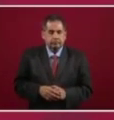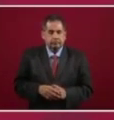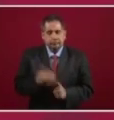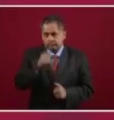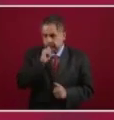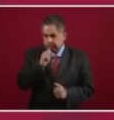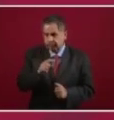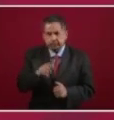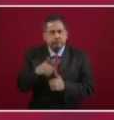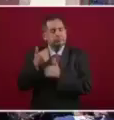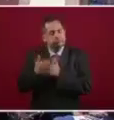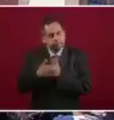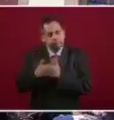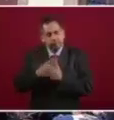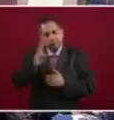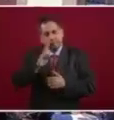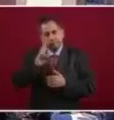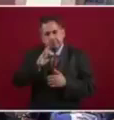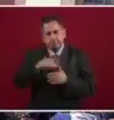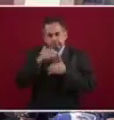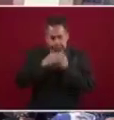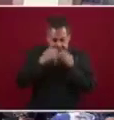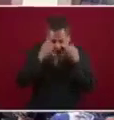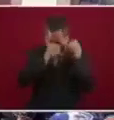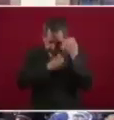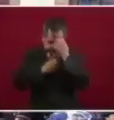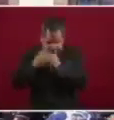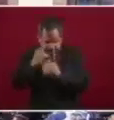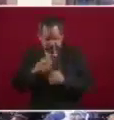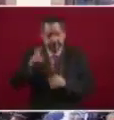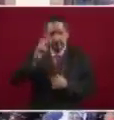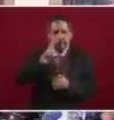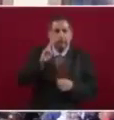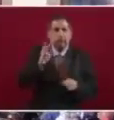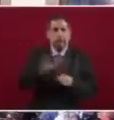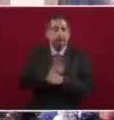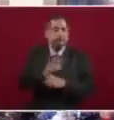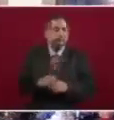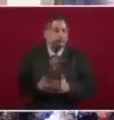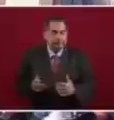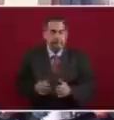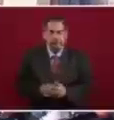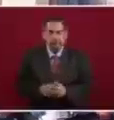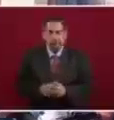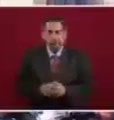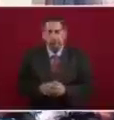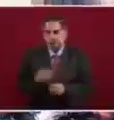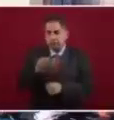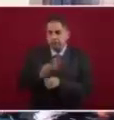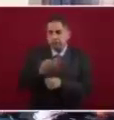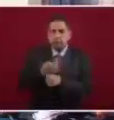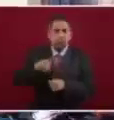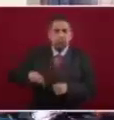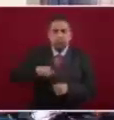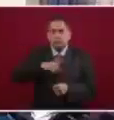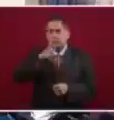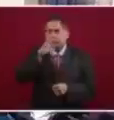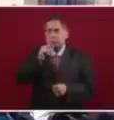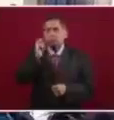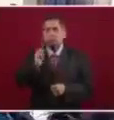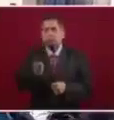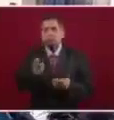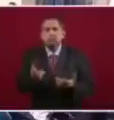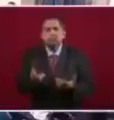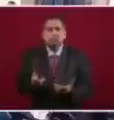Y en su momento vamos a hacer la revisión. No podemos también